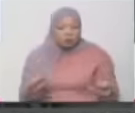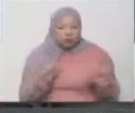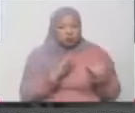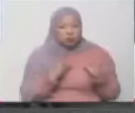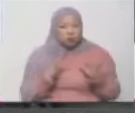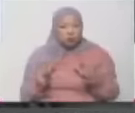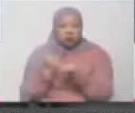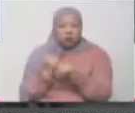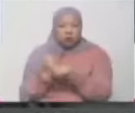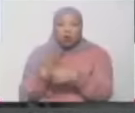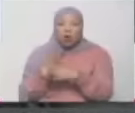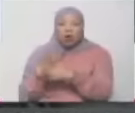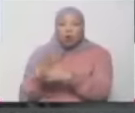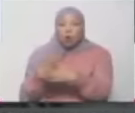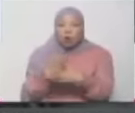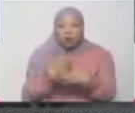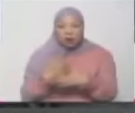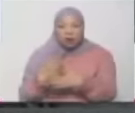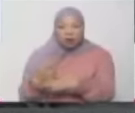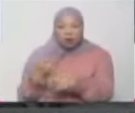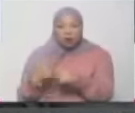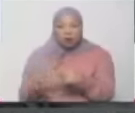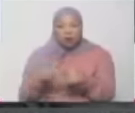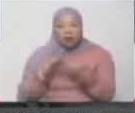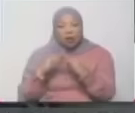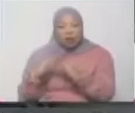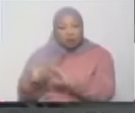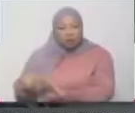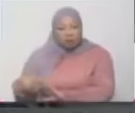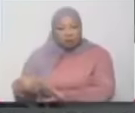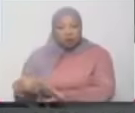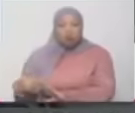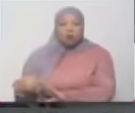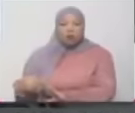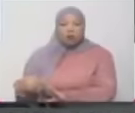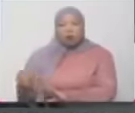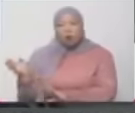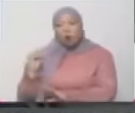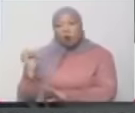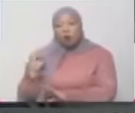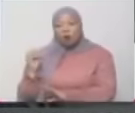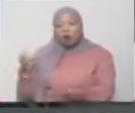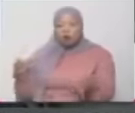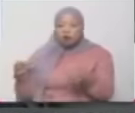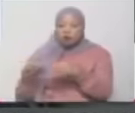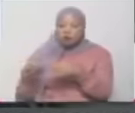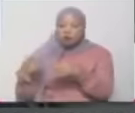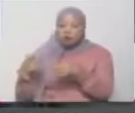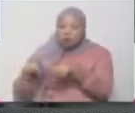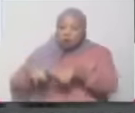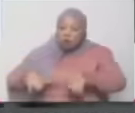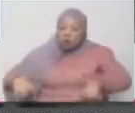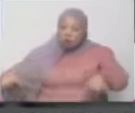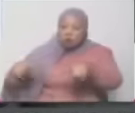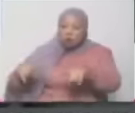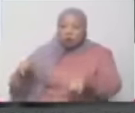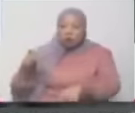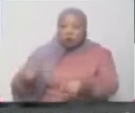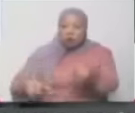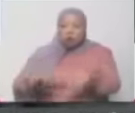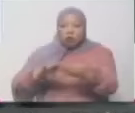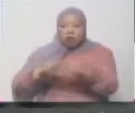poderla compartir con otras comunas que no pudieran estar tan avanzadas o con circuitos comunales, que son espacios territoriales donde no existe la comuna,